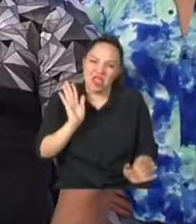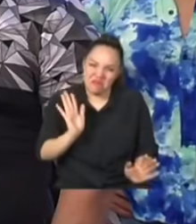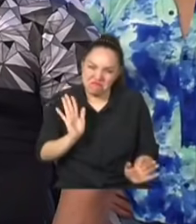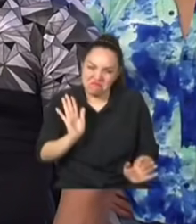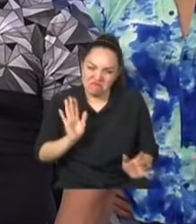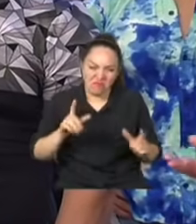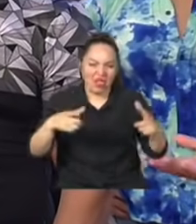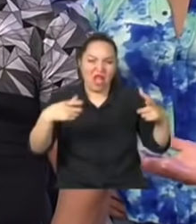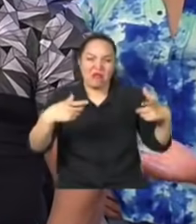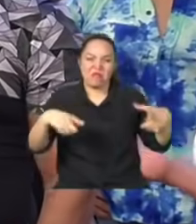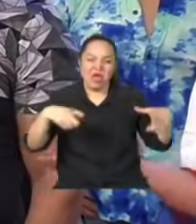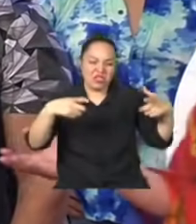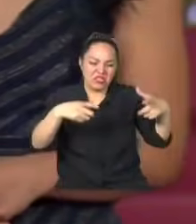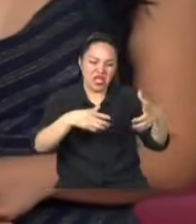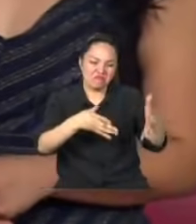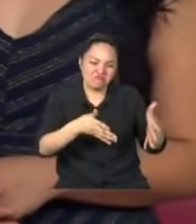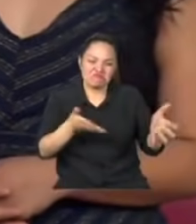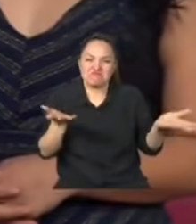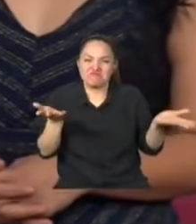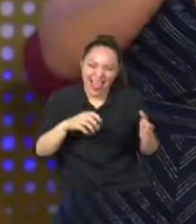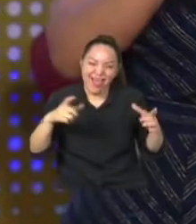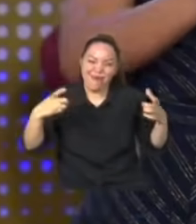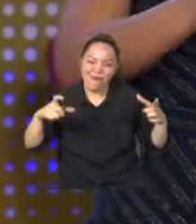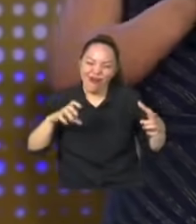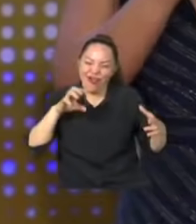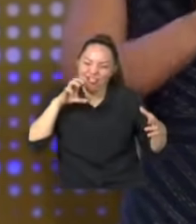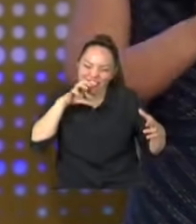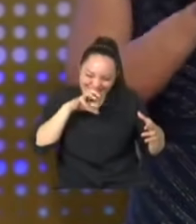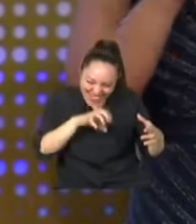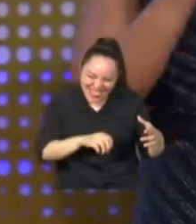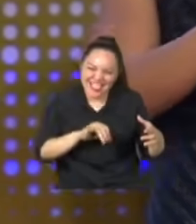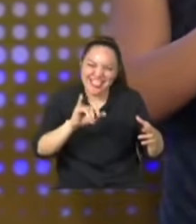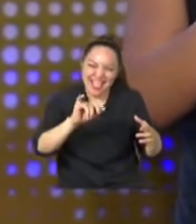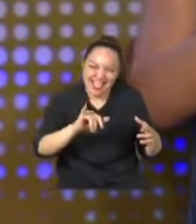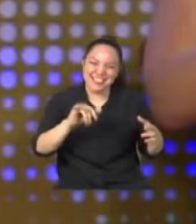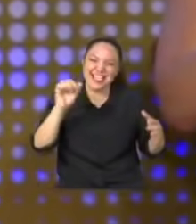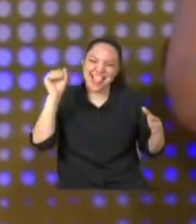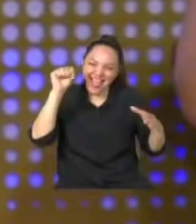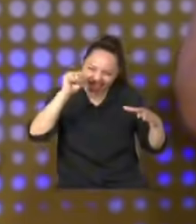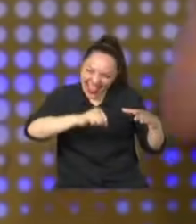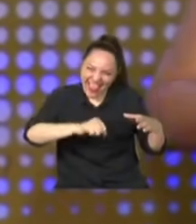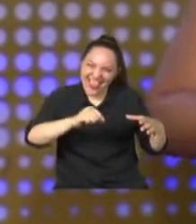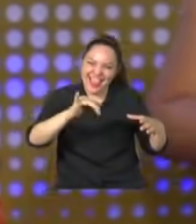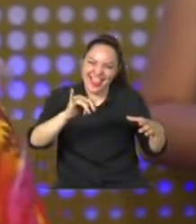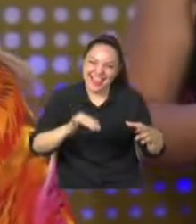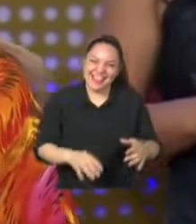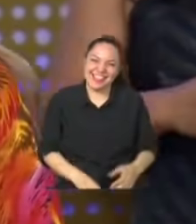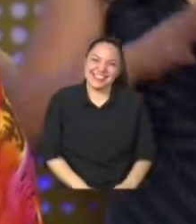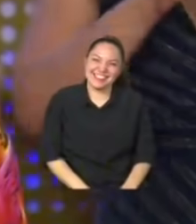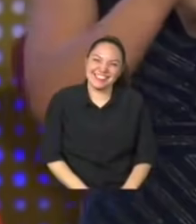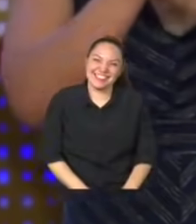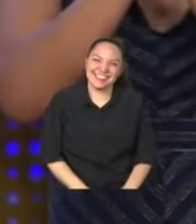tipo de pastel, pues está bien. Muchas felicidades. No pasa nada. ¡Mordida!